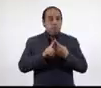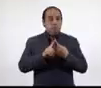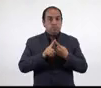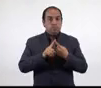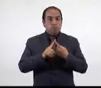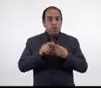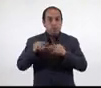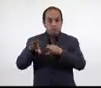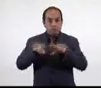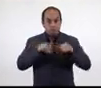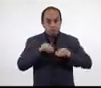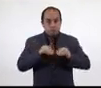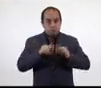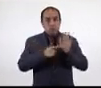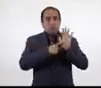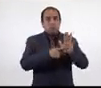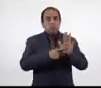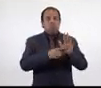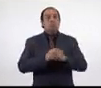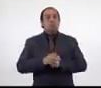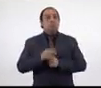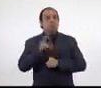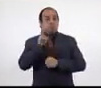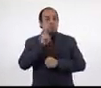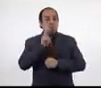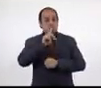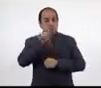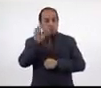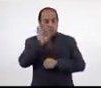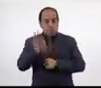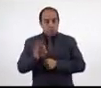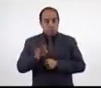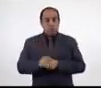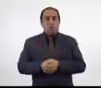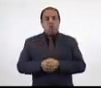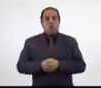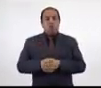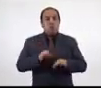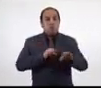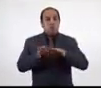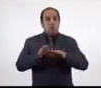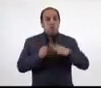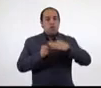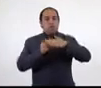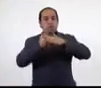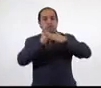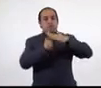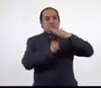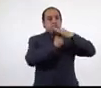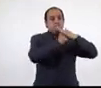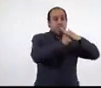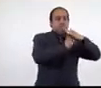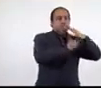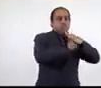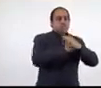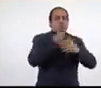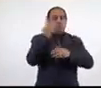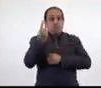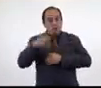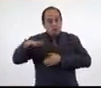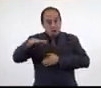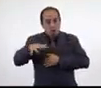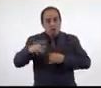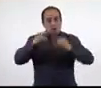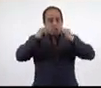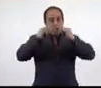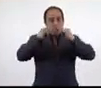al 100%. Segundo, las labores de apuntalamiento de las 12 secciones colapsadas, lo